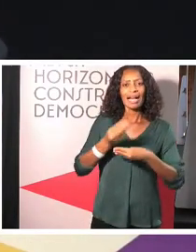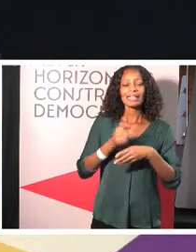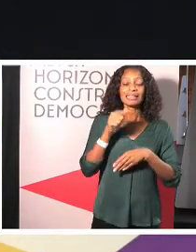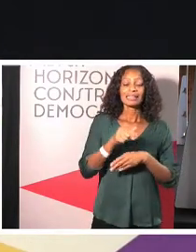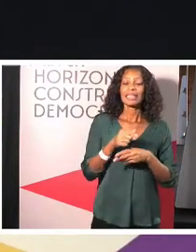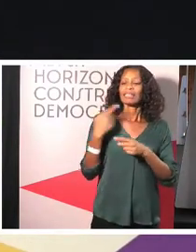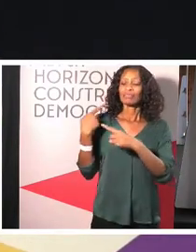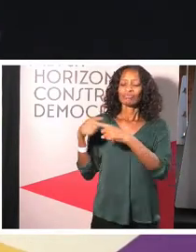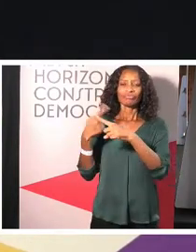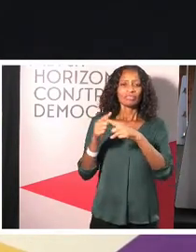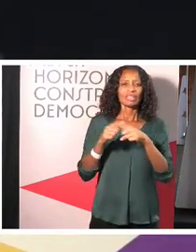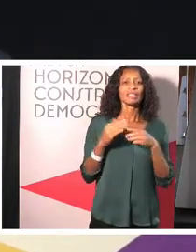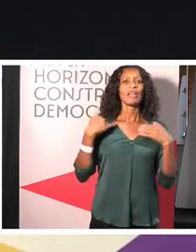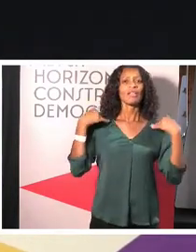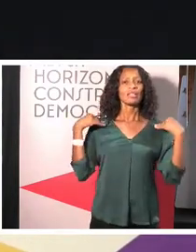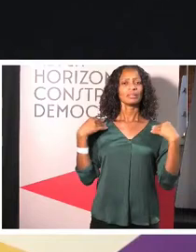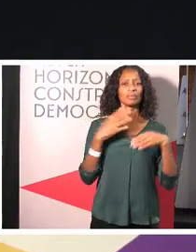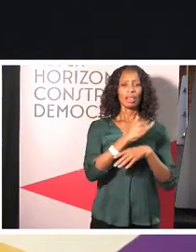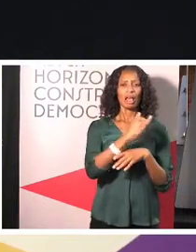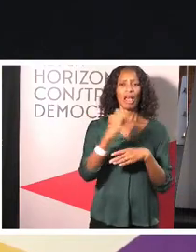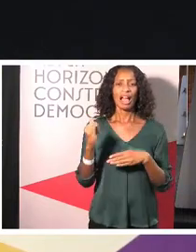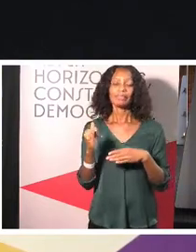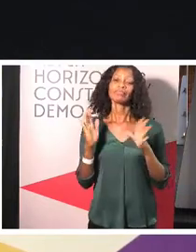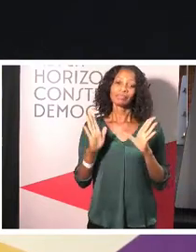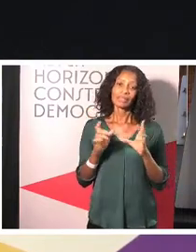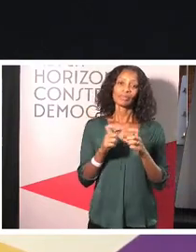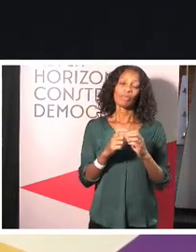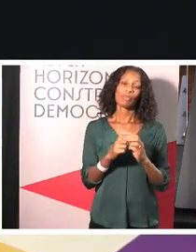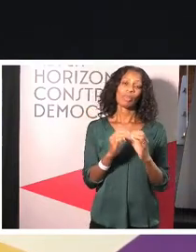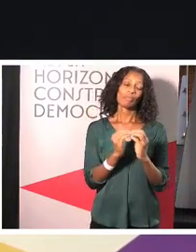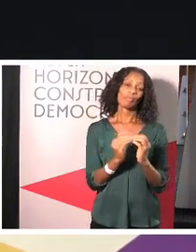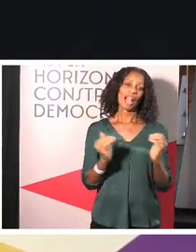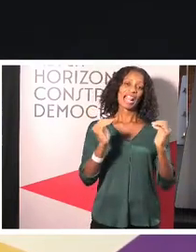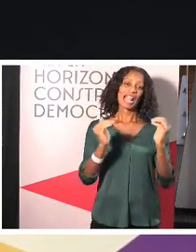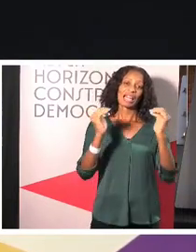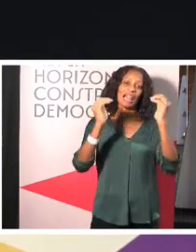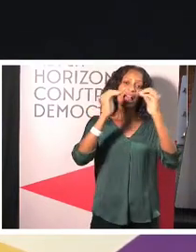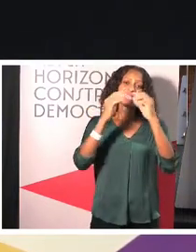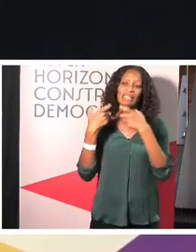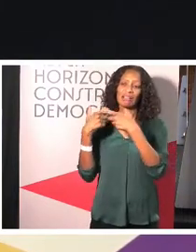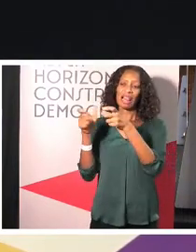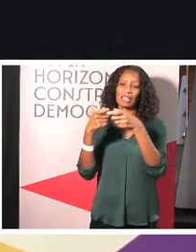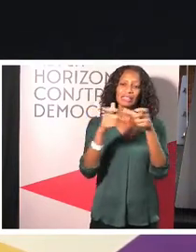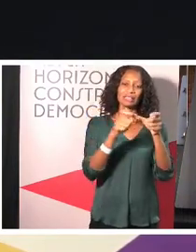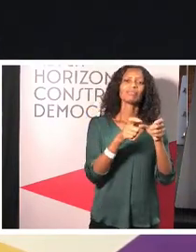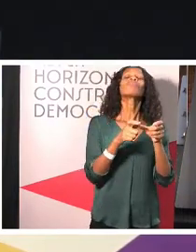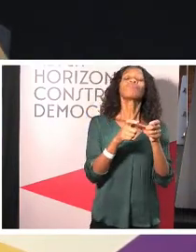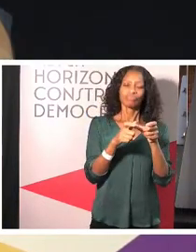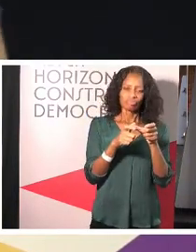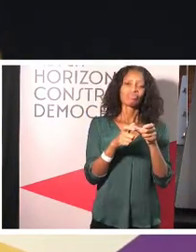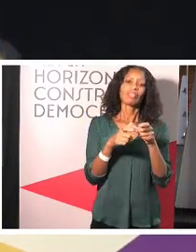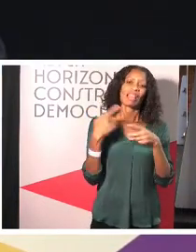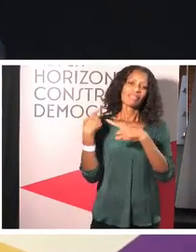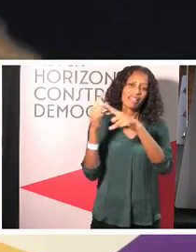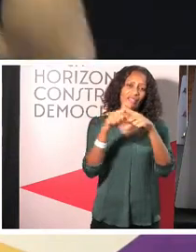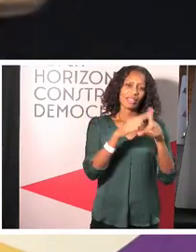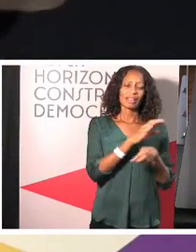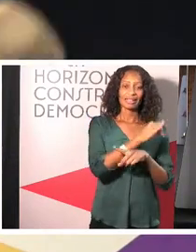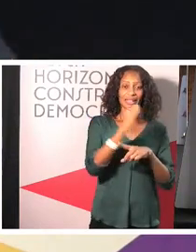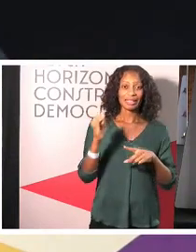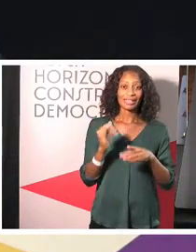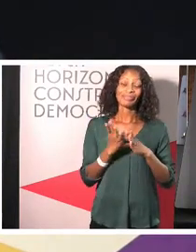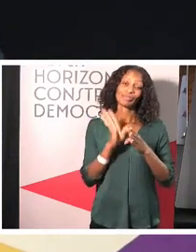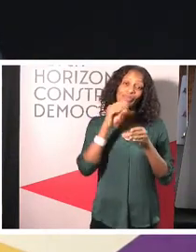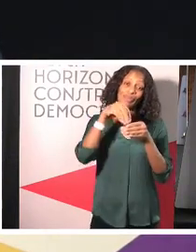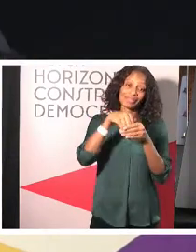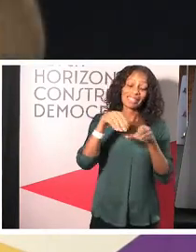distintas clases dentro del Estado que luchan para hacerse cargo, para tomar las riendas del Estado. Como decía antes Rafa Mayoral,